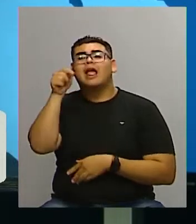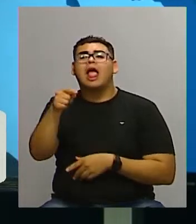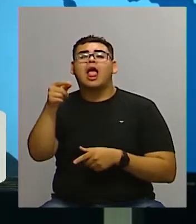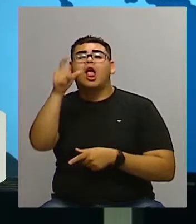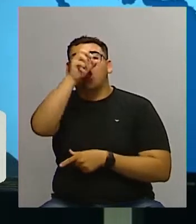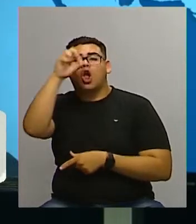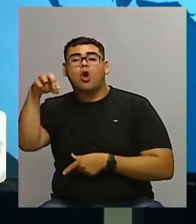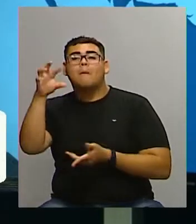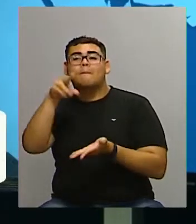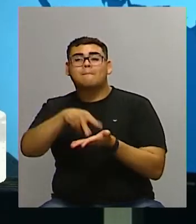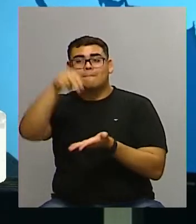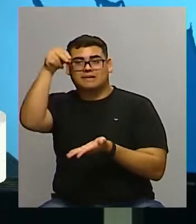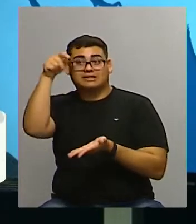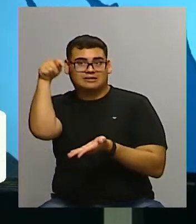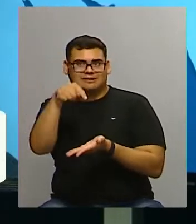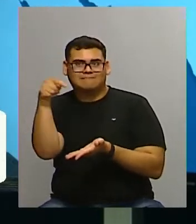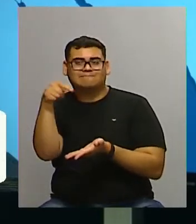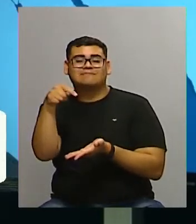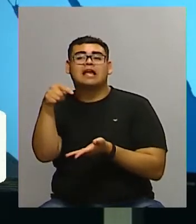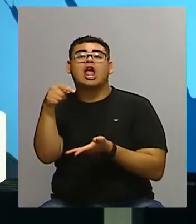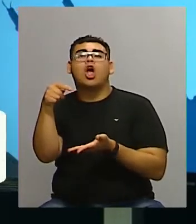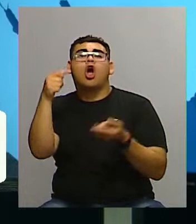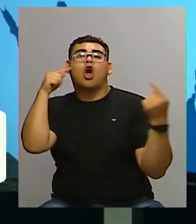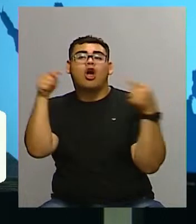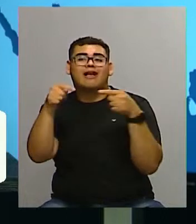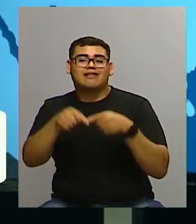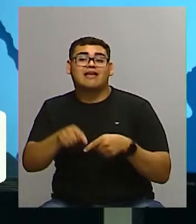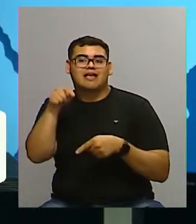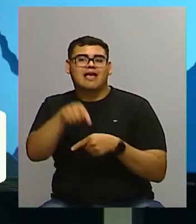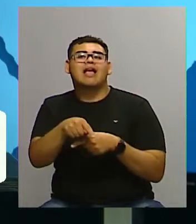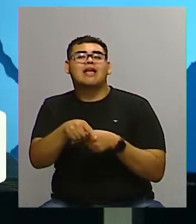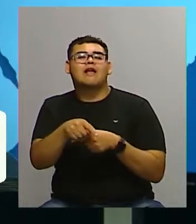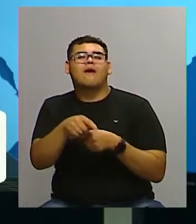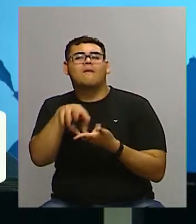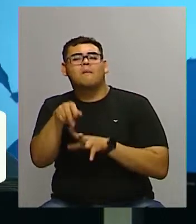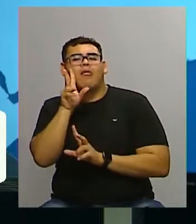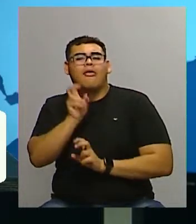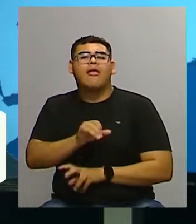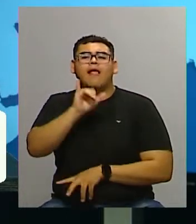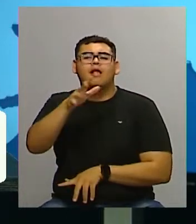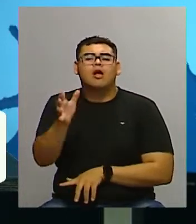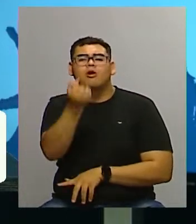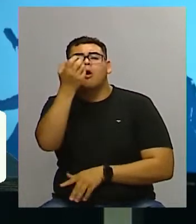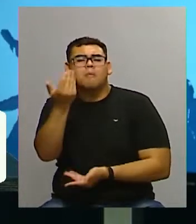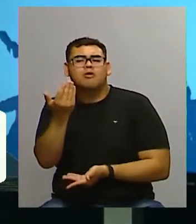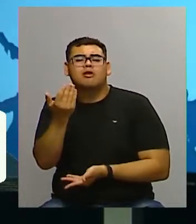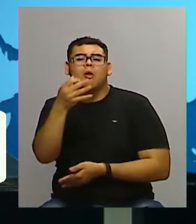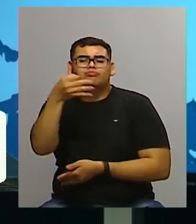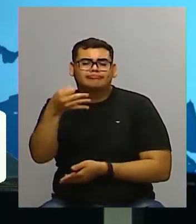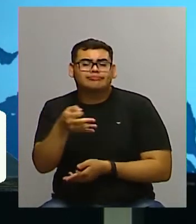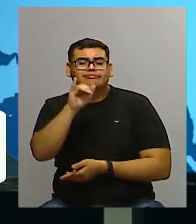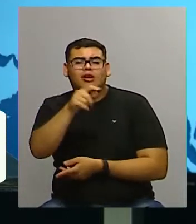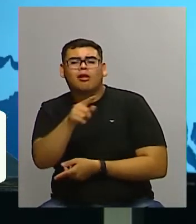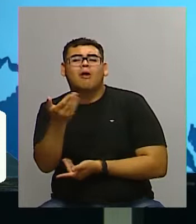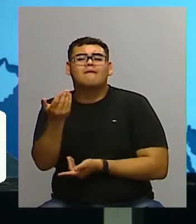bisagra, ¿no? En la cual esos objetivos que se trazaron en esa cumbre son los que en definitiva se van evaluando a ver si realmente se van cumpliendo o no,